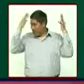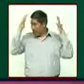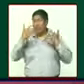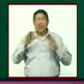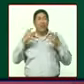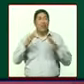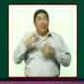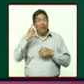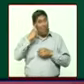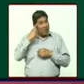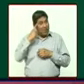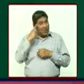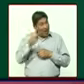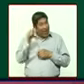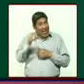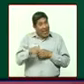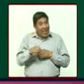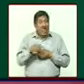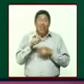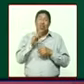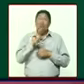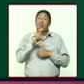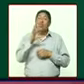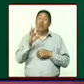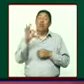299.750.52 centavos. Imagínense, ahí está la cifra,